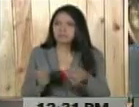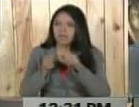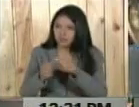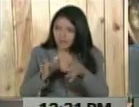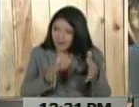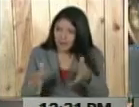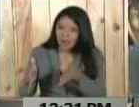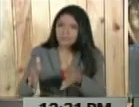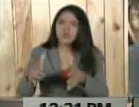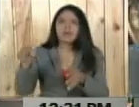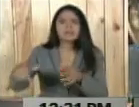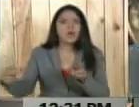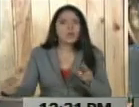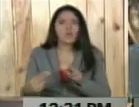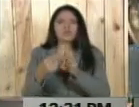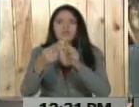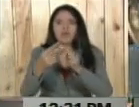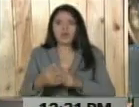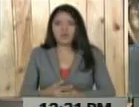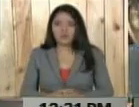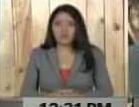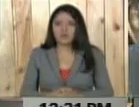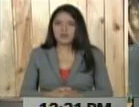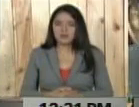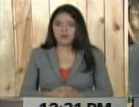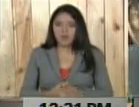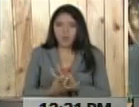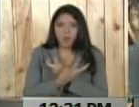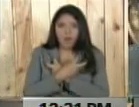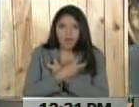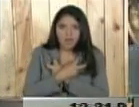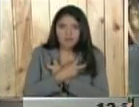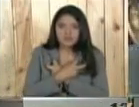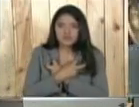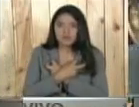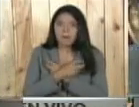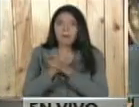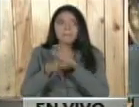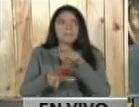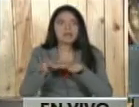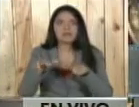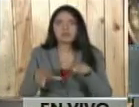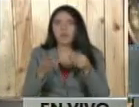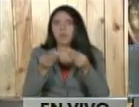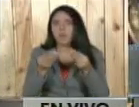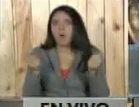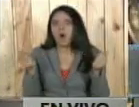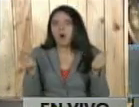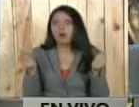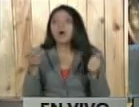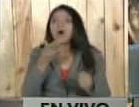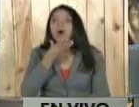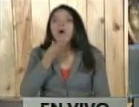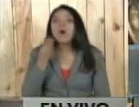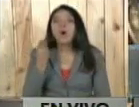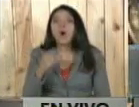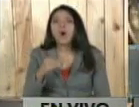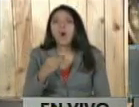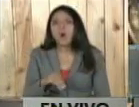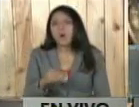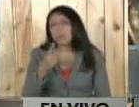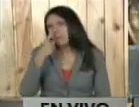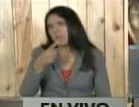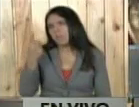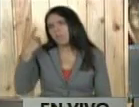Se han encontrado los huesos de desaparecidos, de torturados, de jóvenes que fueron desaparecidos en la